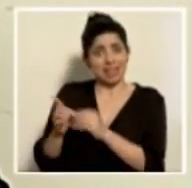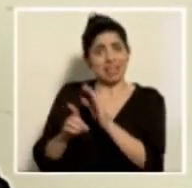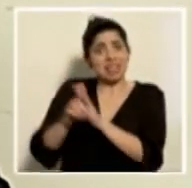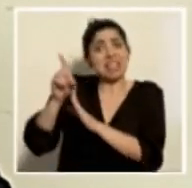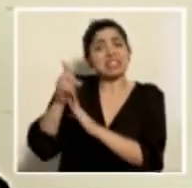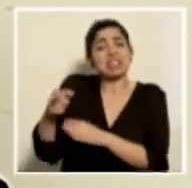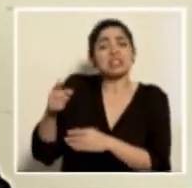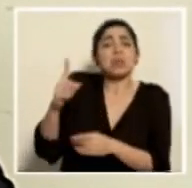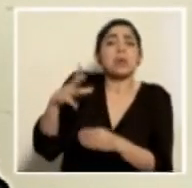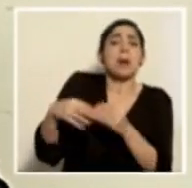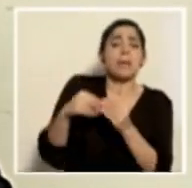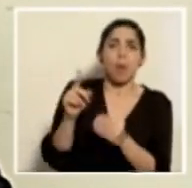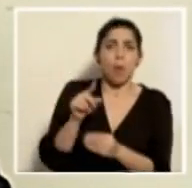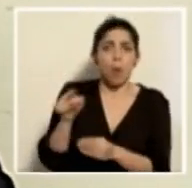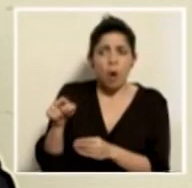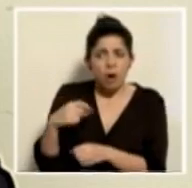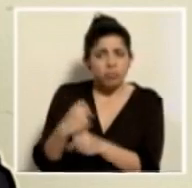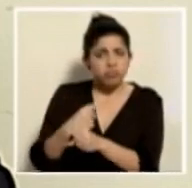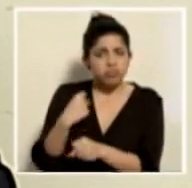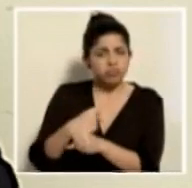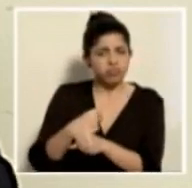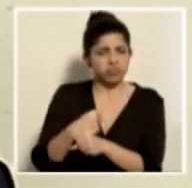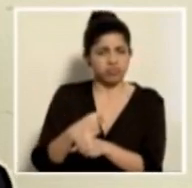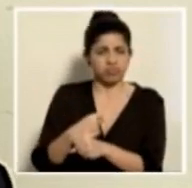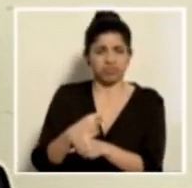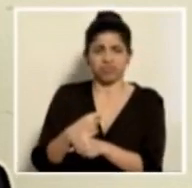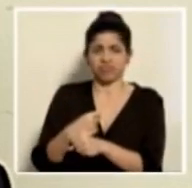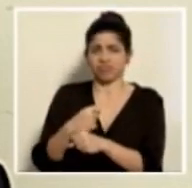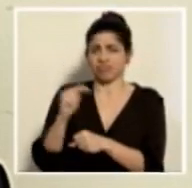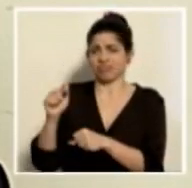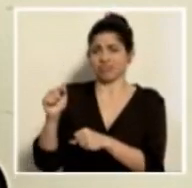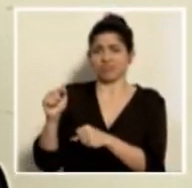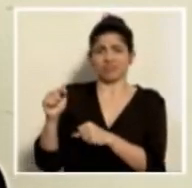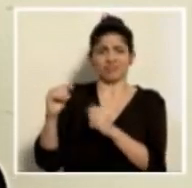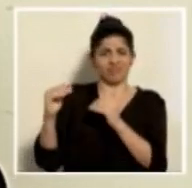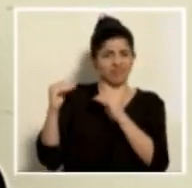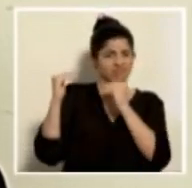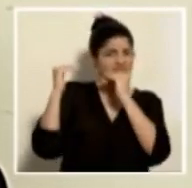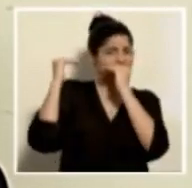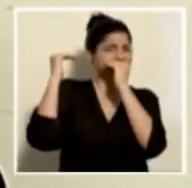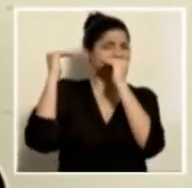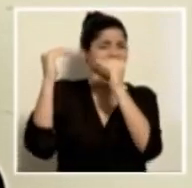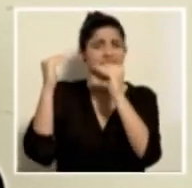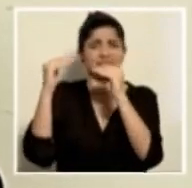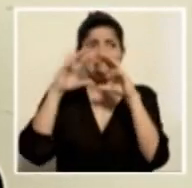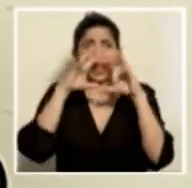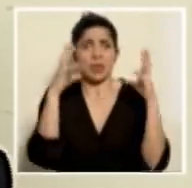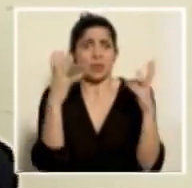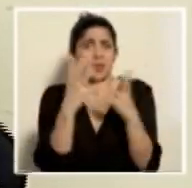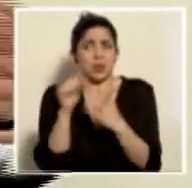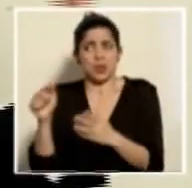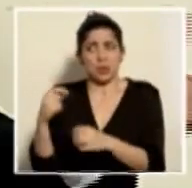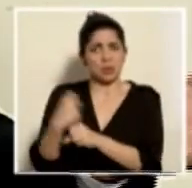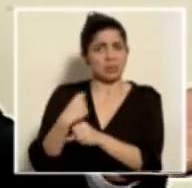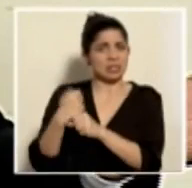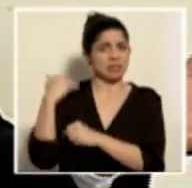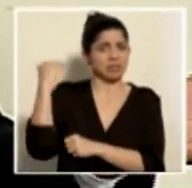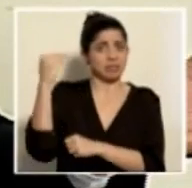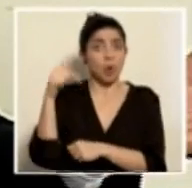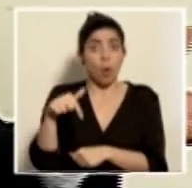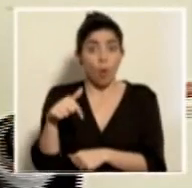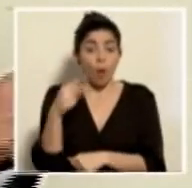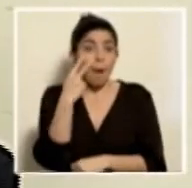más, son desarrollos que están en el top del mundo. Lo que vimos hoy